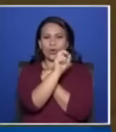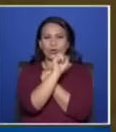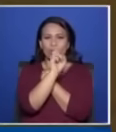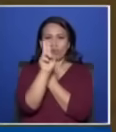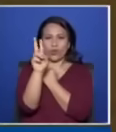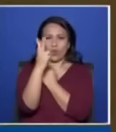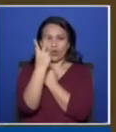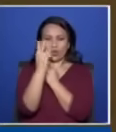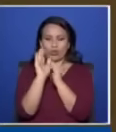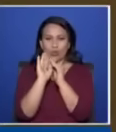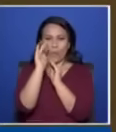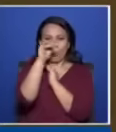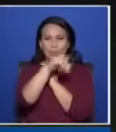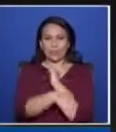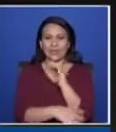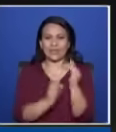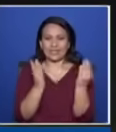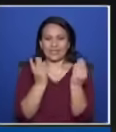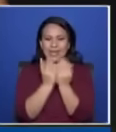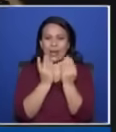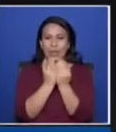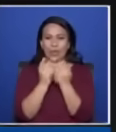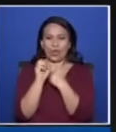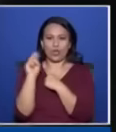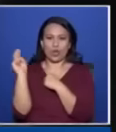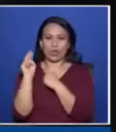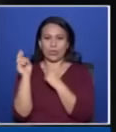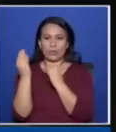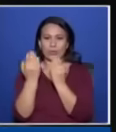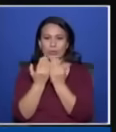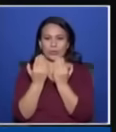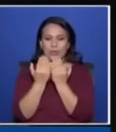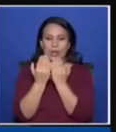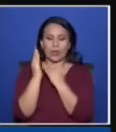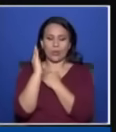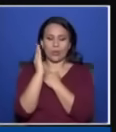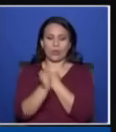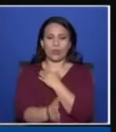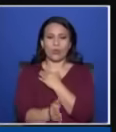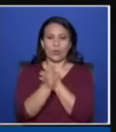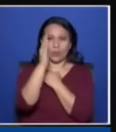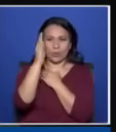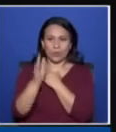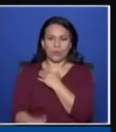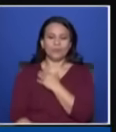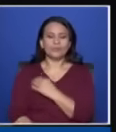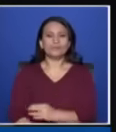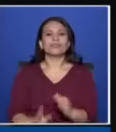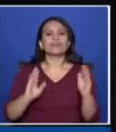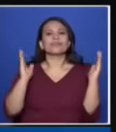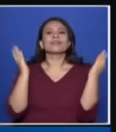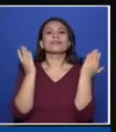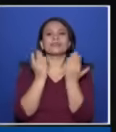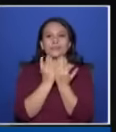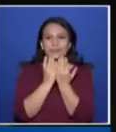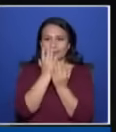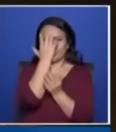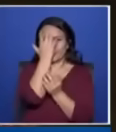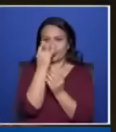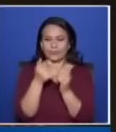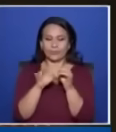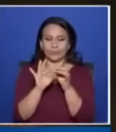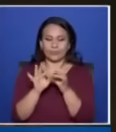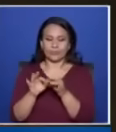norte-sur. Es decir, cuando usted viene del norte de la ciudad, se va a encontrar con 2 carriles que están cerrados por